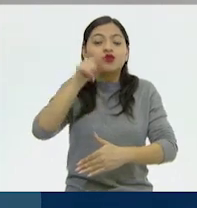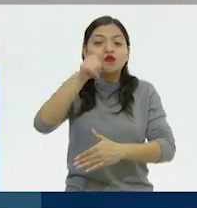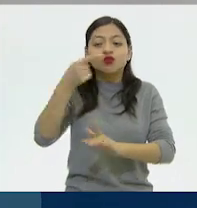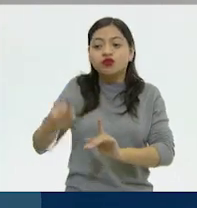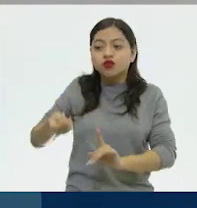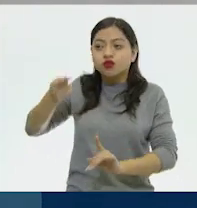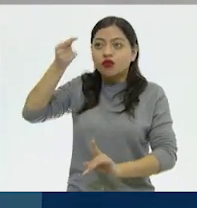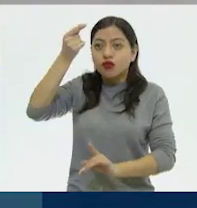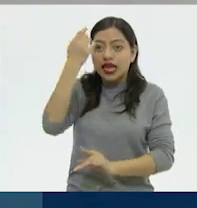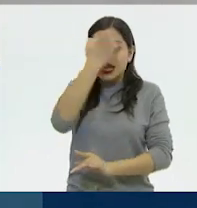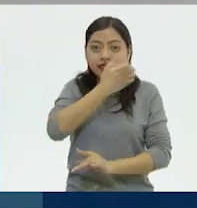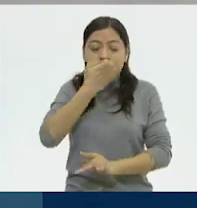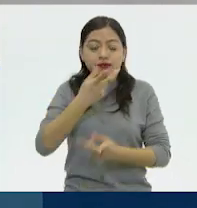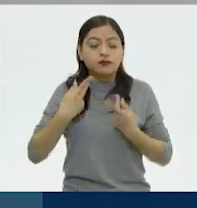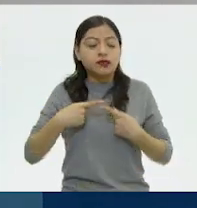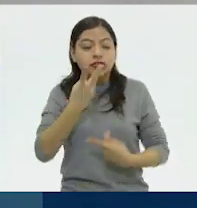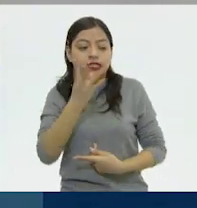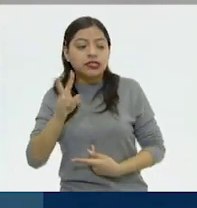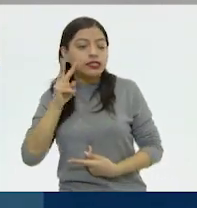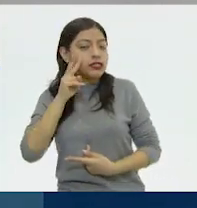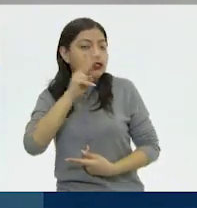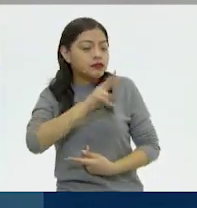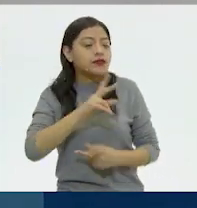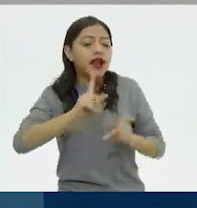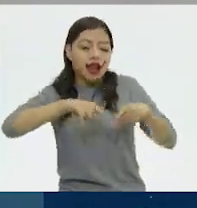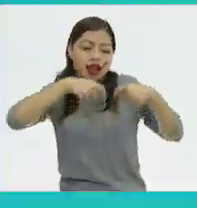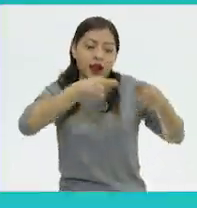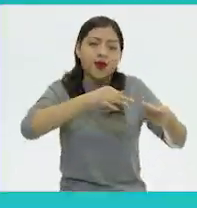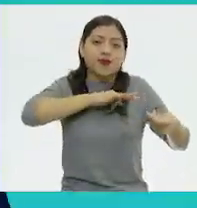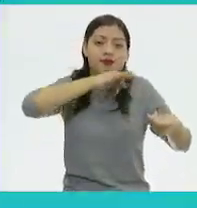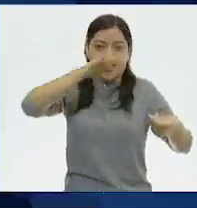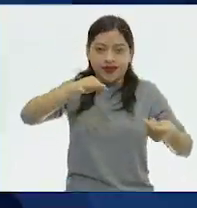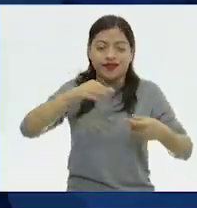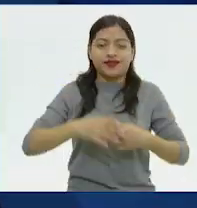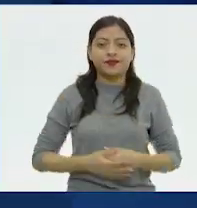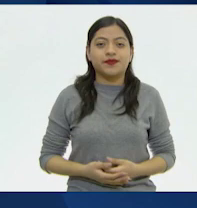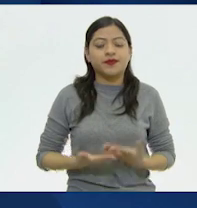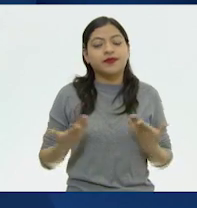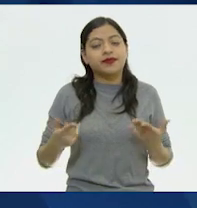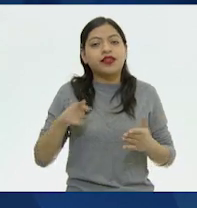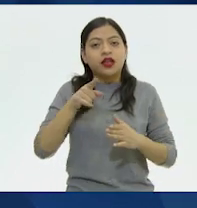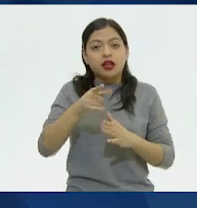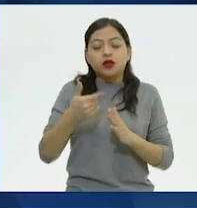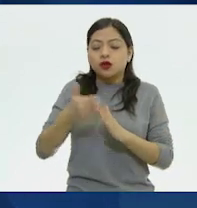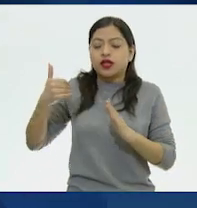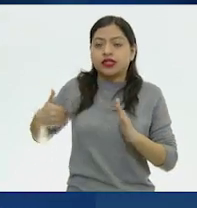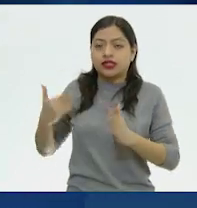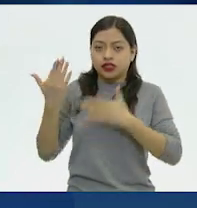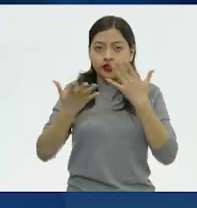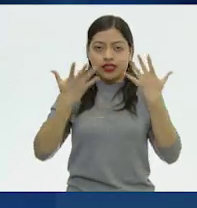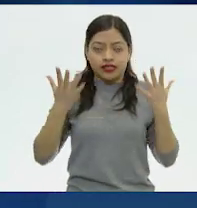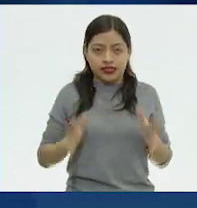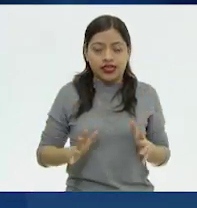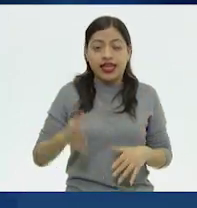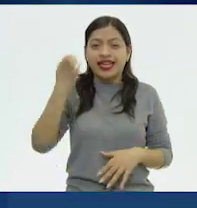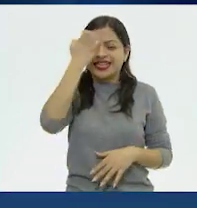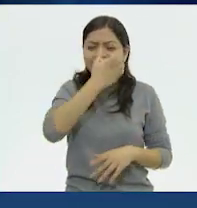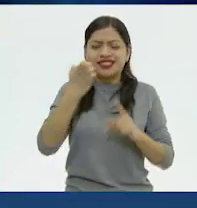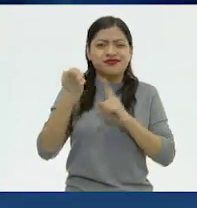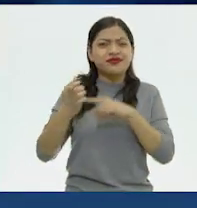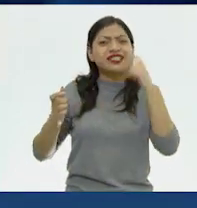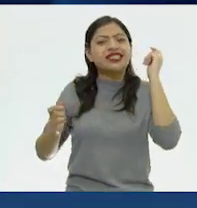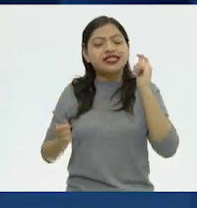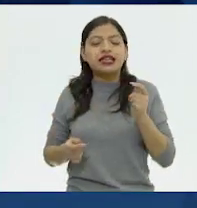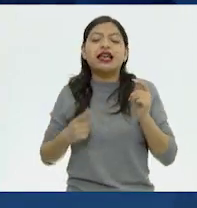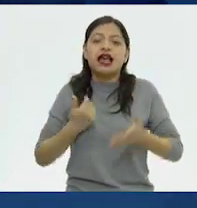diferentes evaluaciones a las que nos vamos a enfrentar a lo largo de nuestra vida. Como lo vemos aquí, el examen es un instrumento